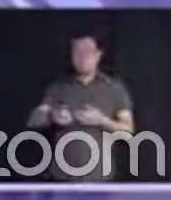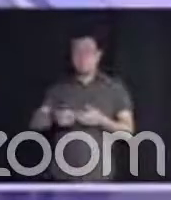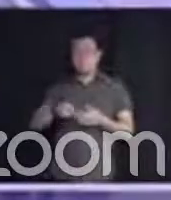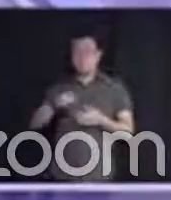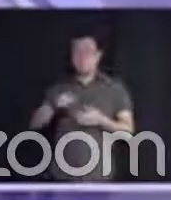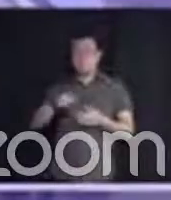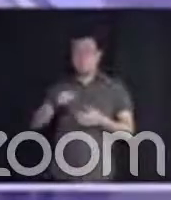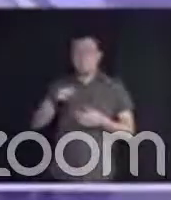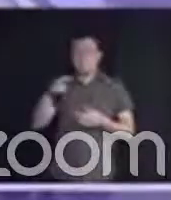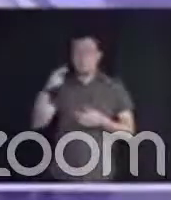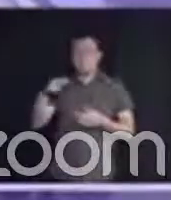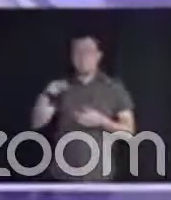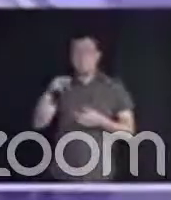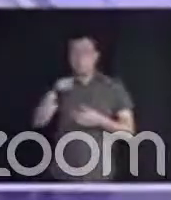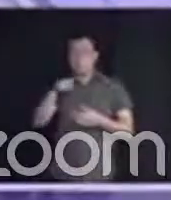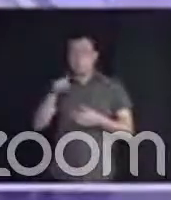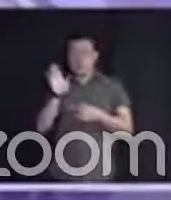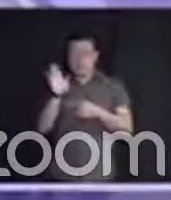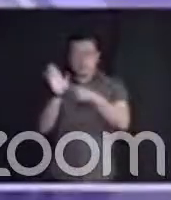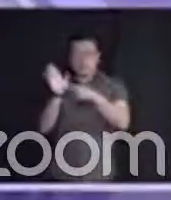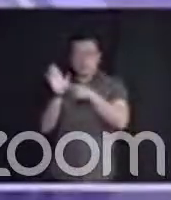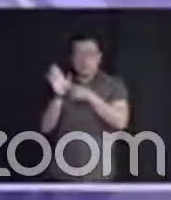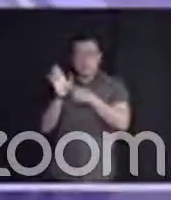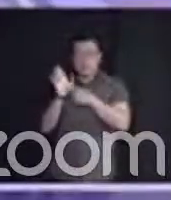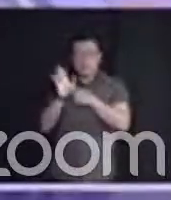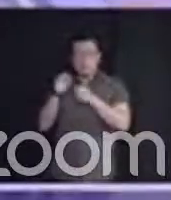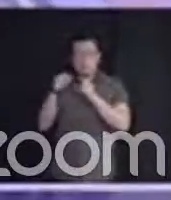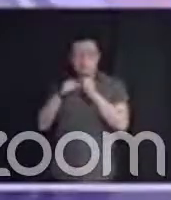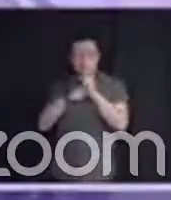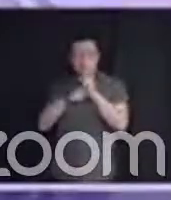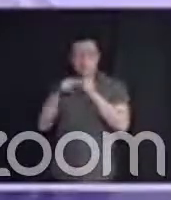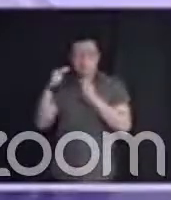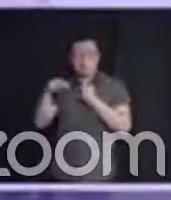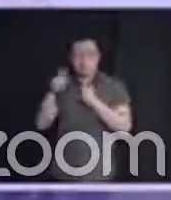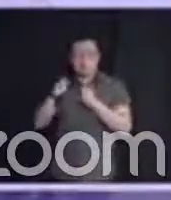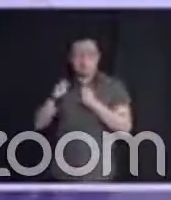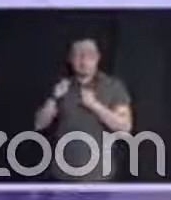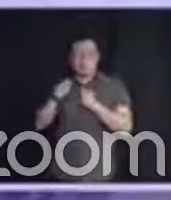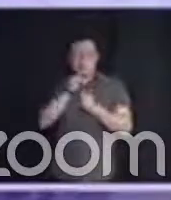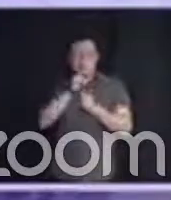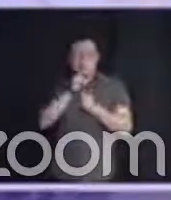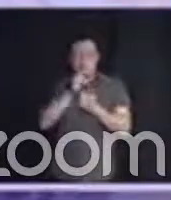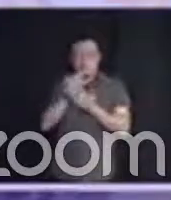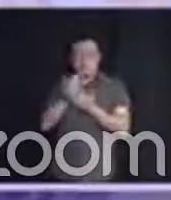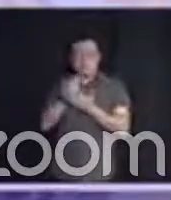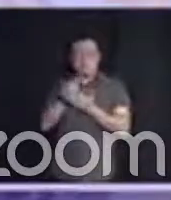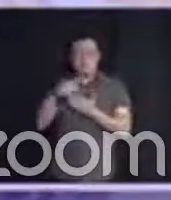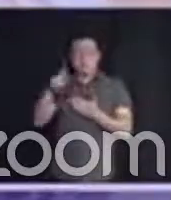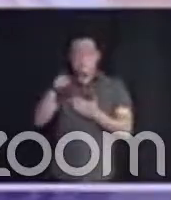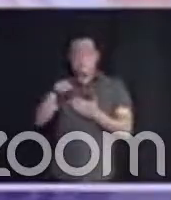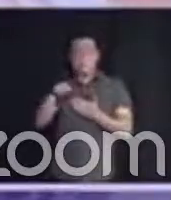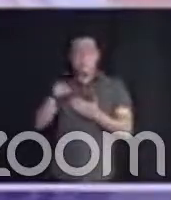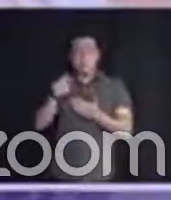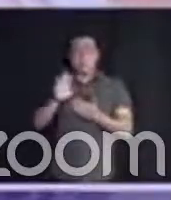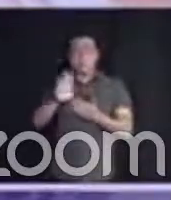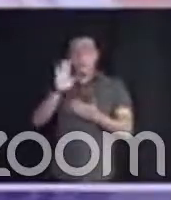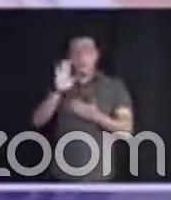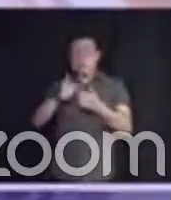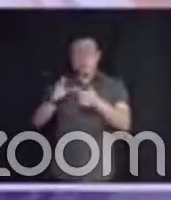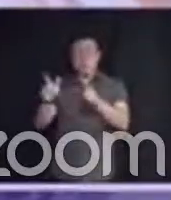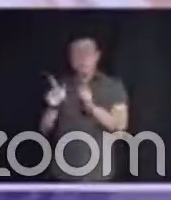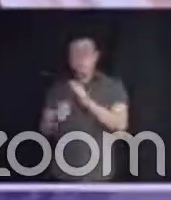el nombre para que todavía no sepan quién es. Los nuevos miembros del Club de Millonarios de OmniLife.